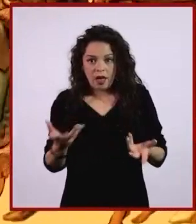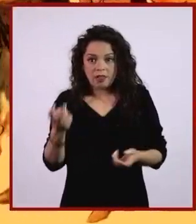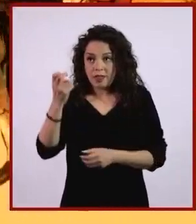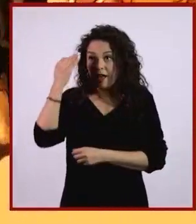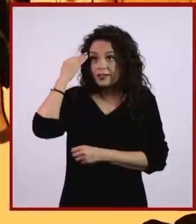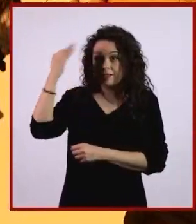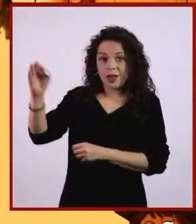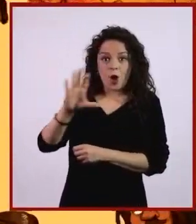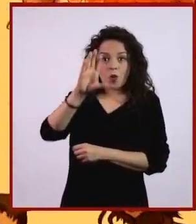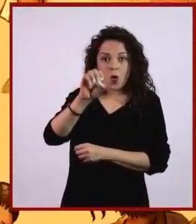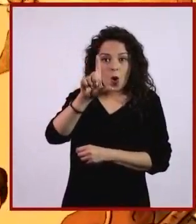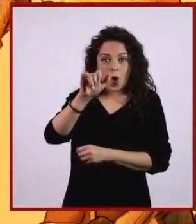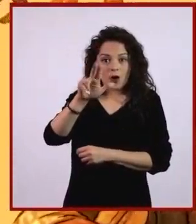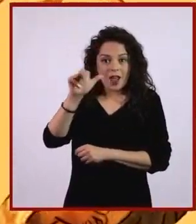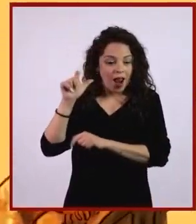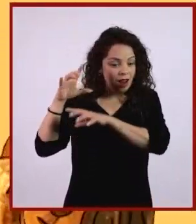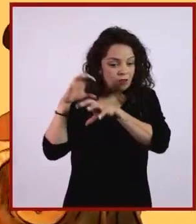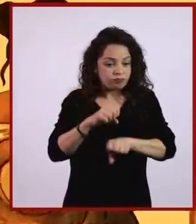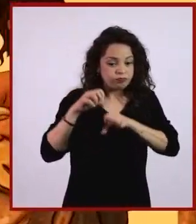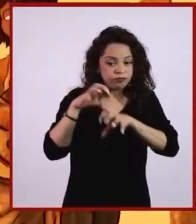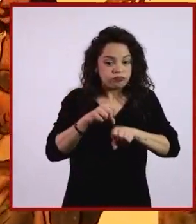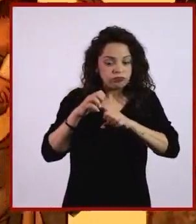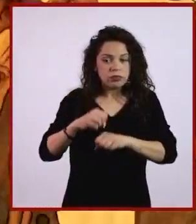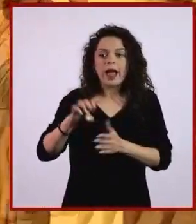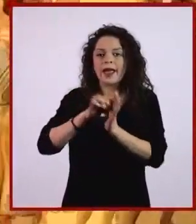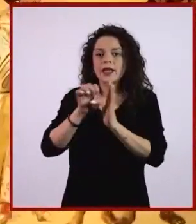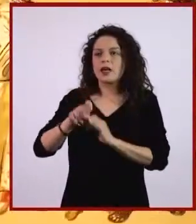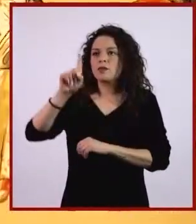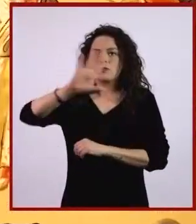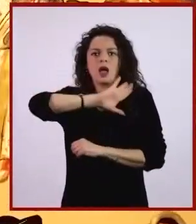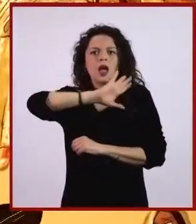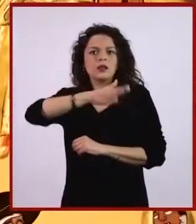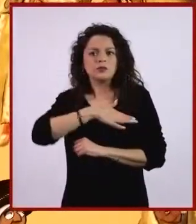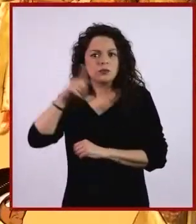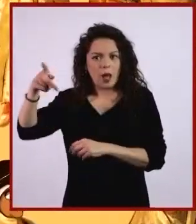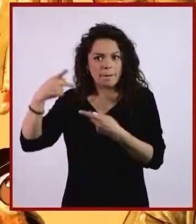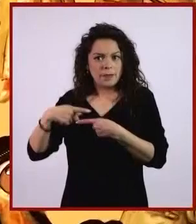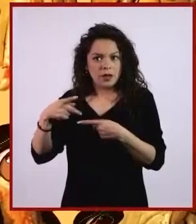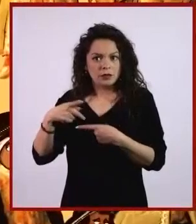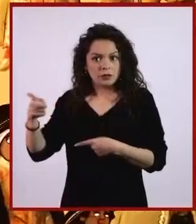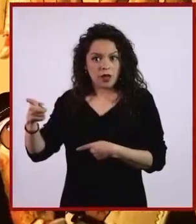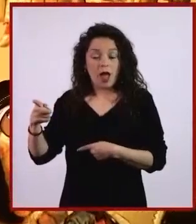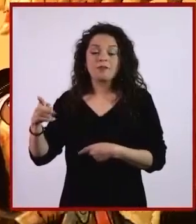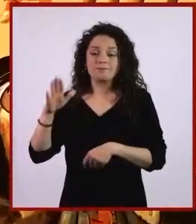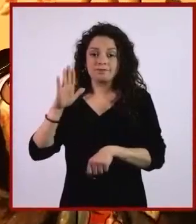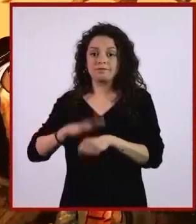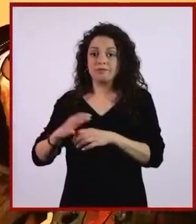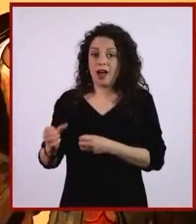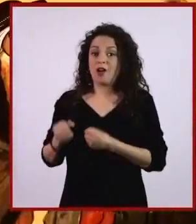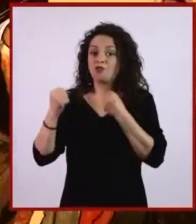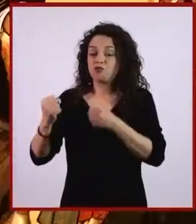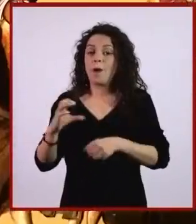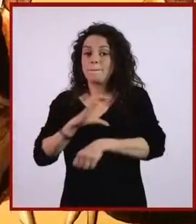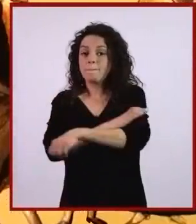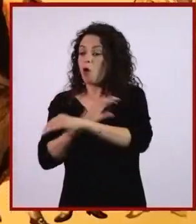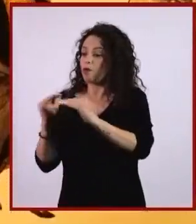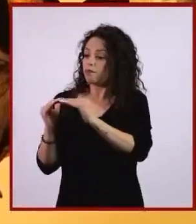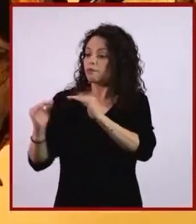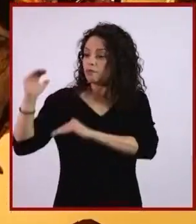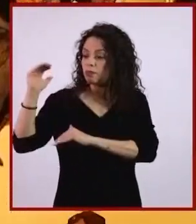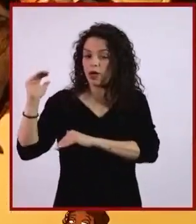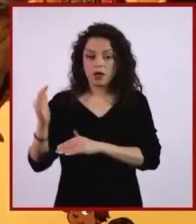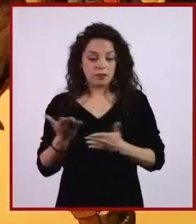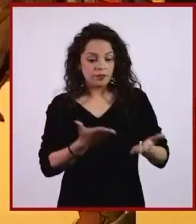el periodo colonial había castas, y entonces, por ejemplo, los españoles y las personas de origen español ocupaban la posición de mayor privilegio en la